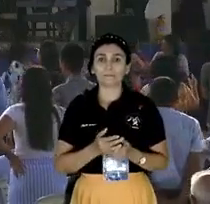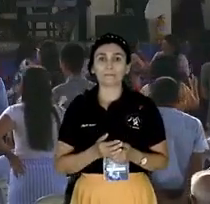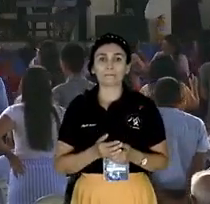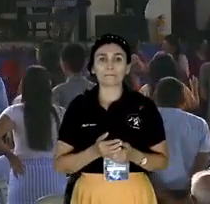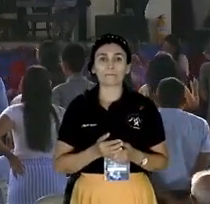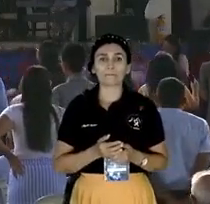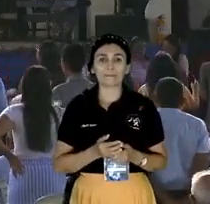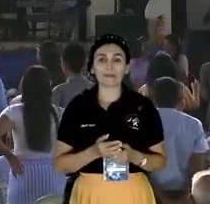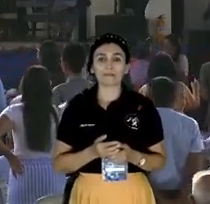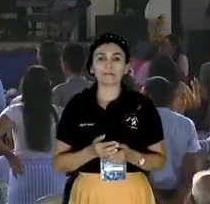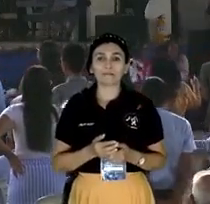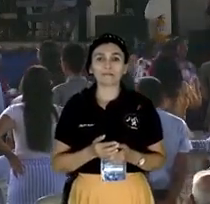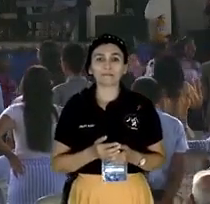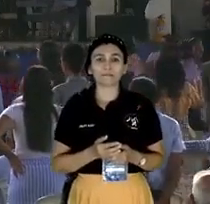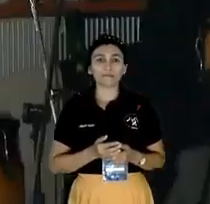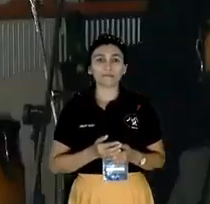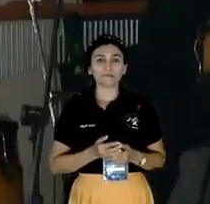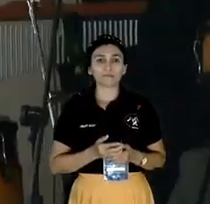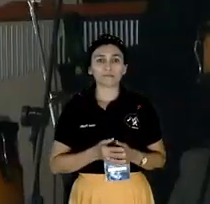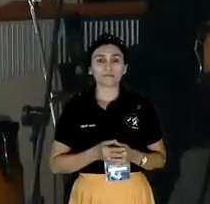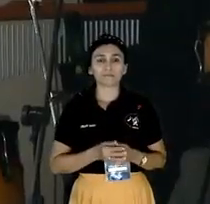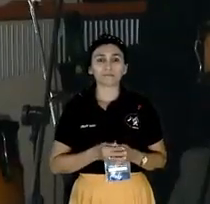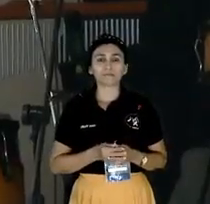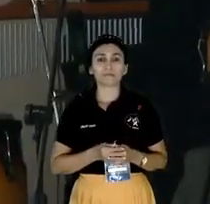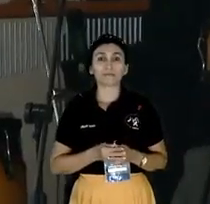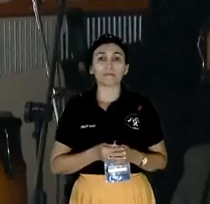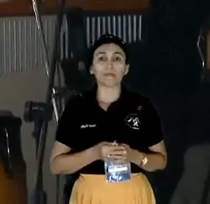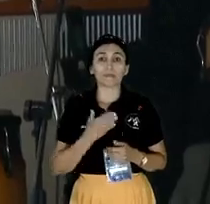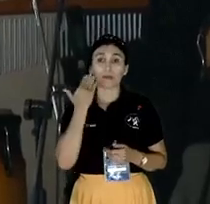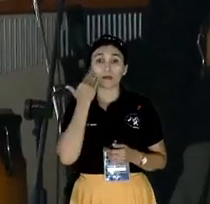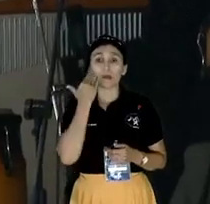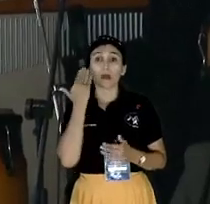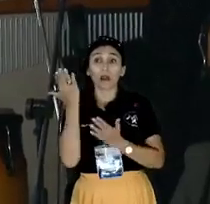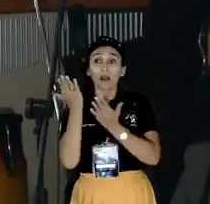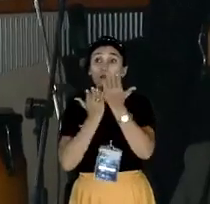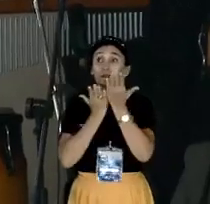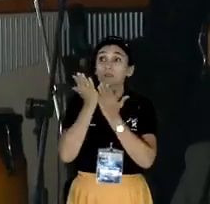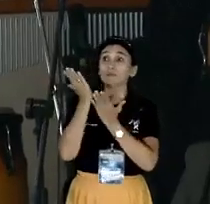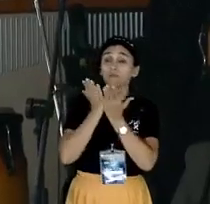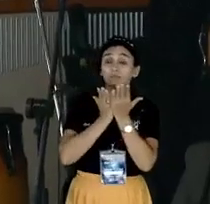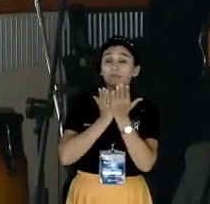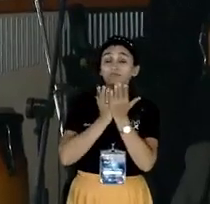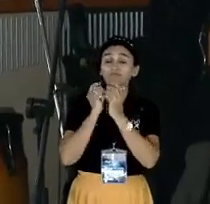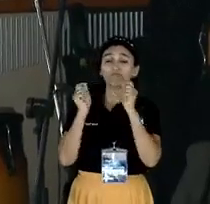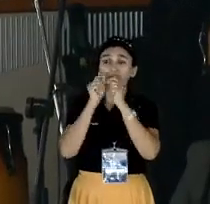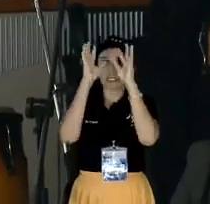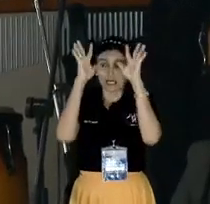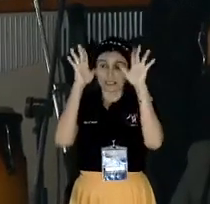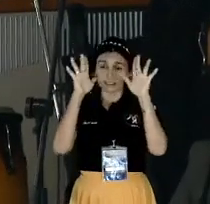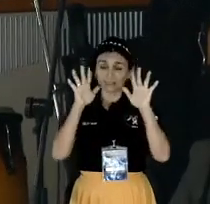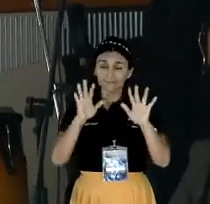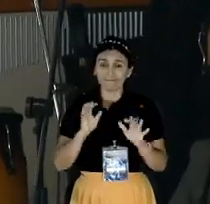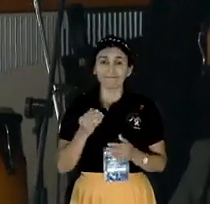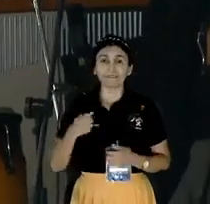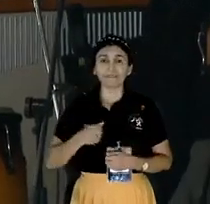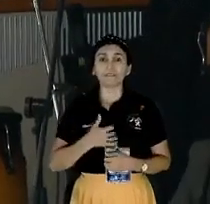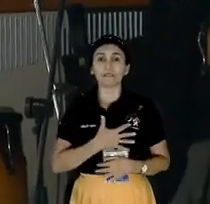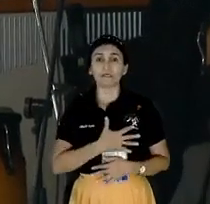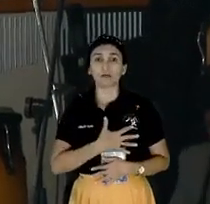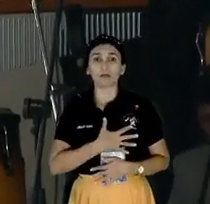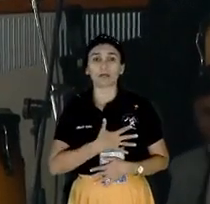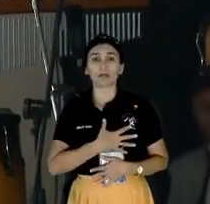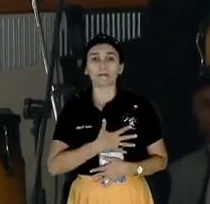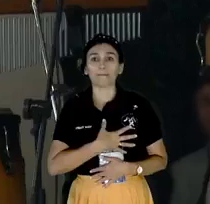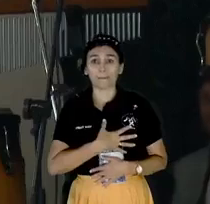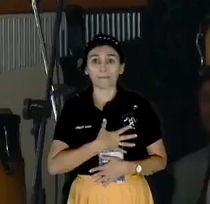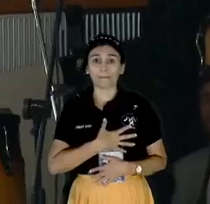servimos al Señor, por gracia y misericordia del Señor Jesucristo, tenemos